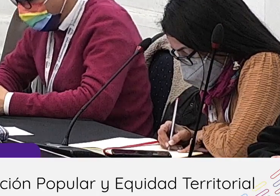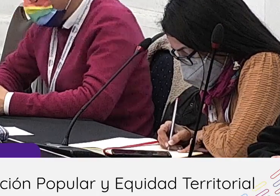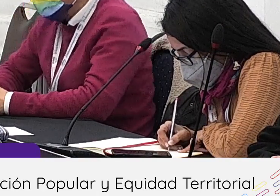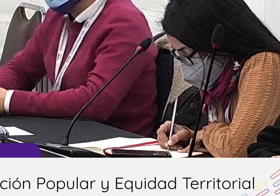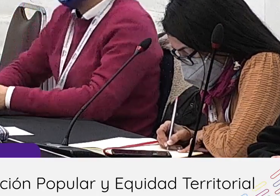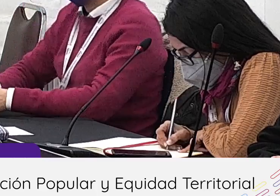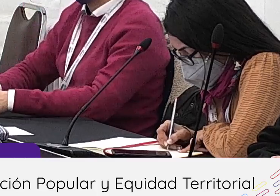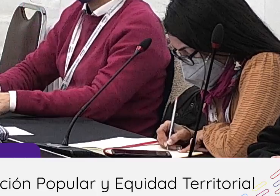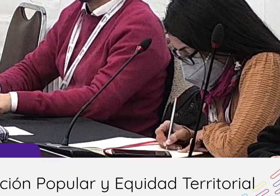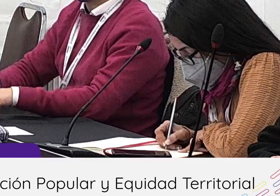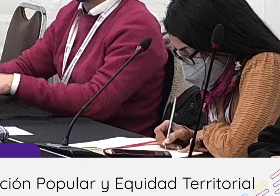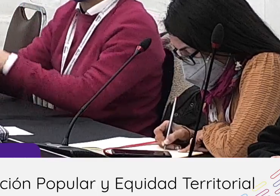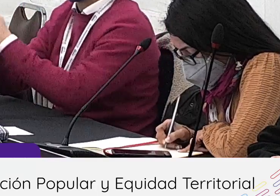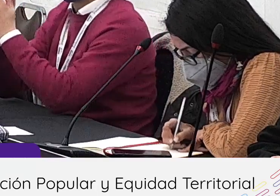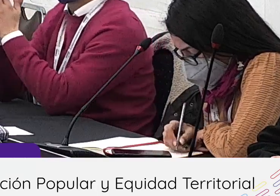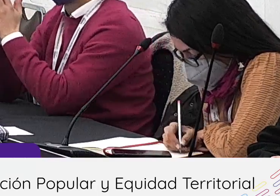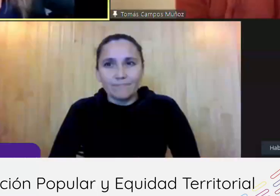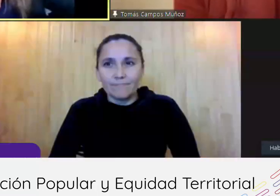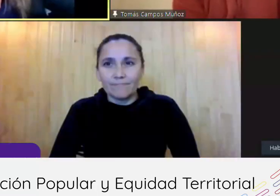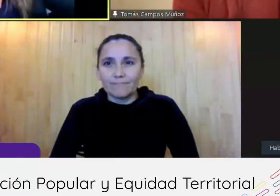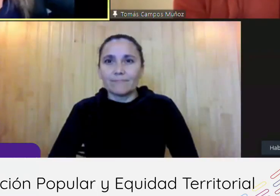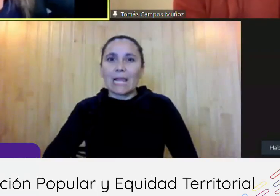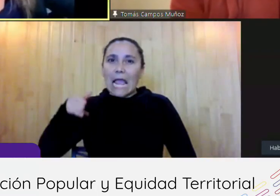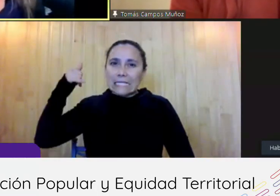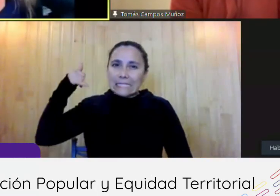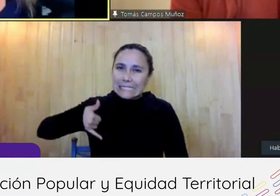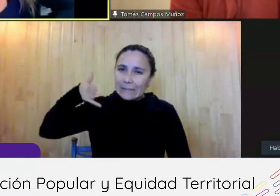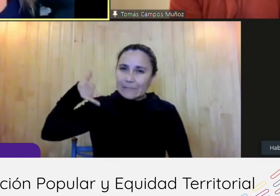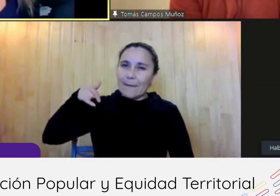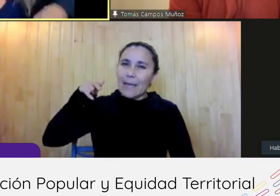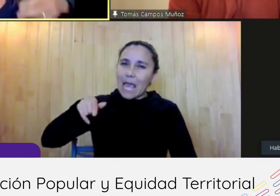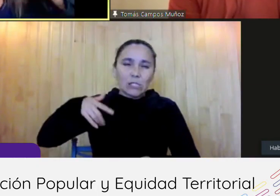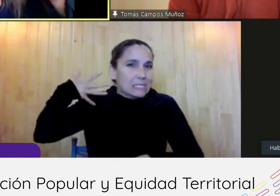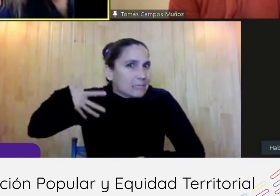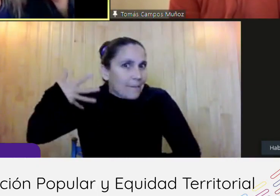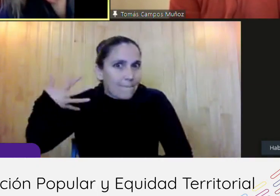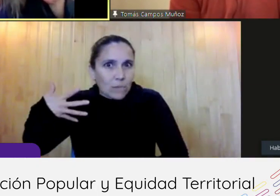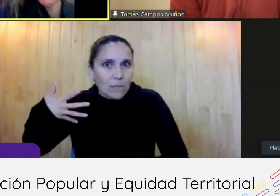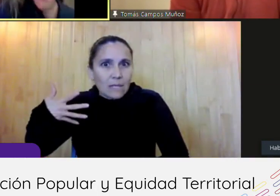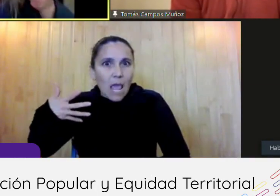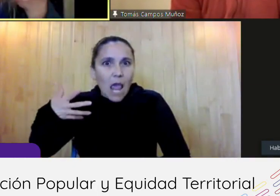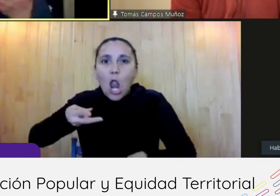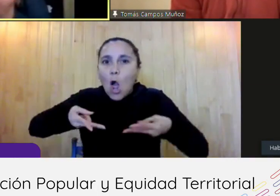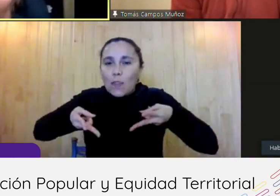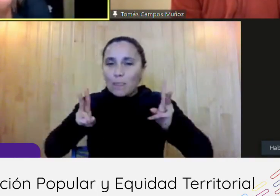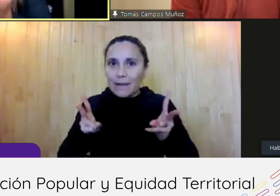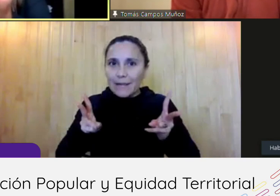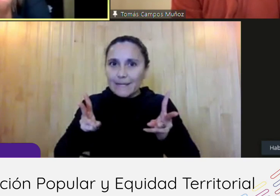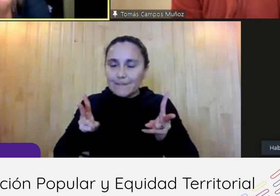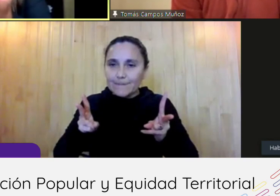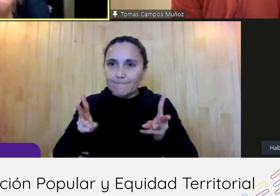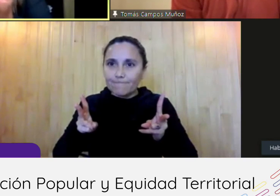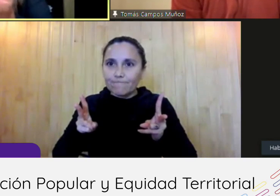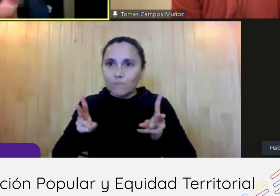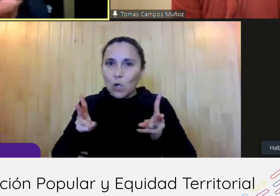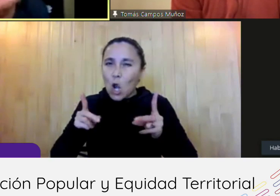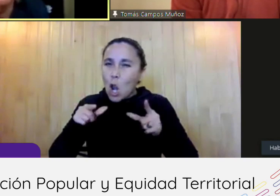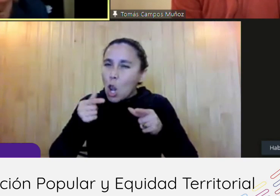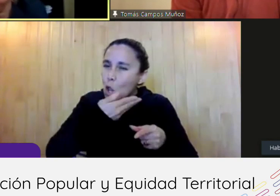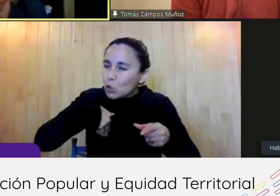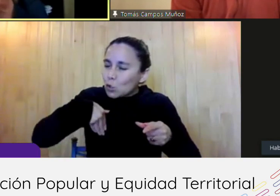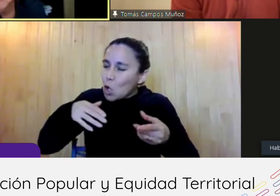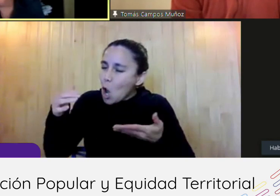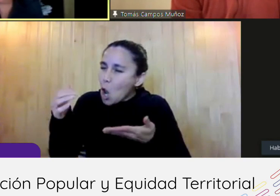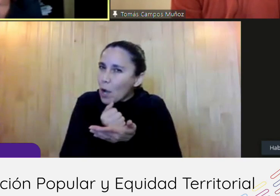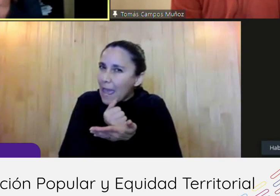Sí, eso es muy importante. Siempre, digamos, los derechos, ¿cierto? Los empezamos a lograr a nivel